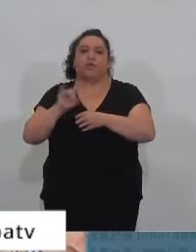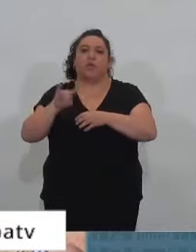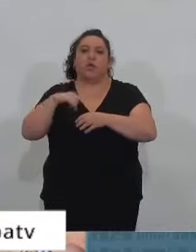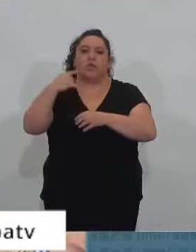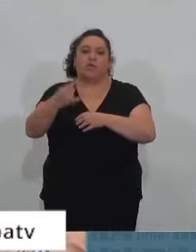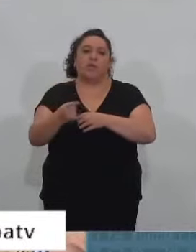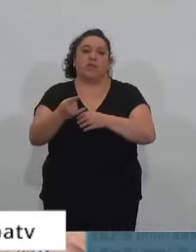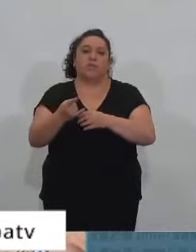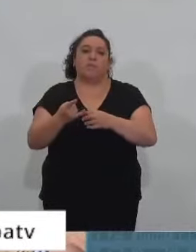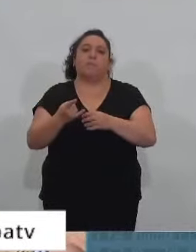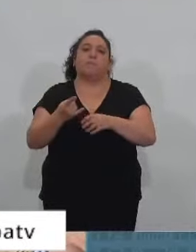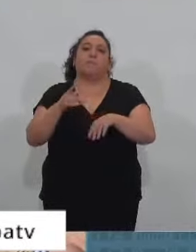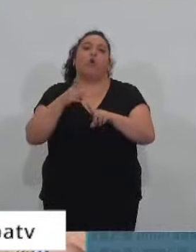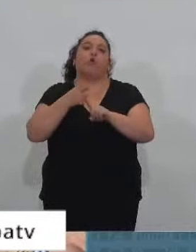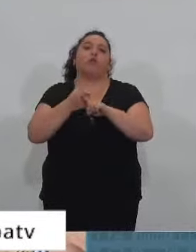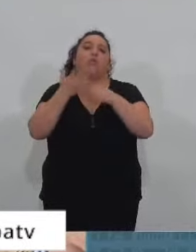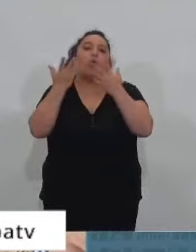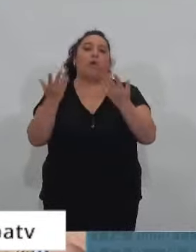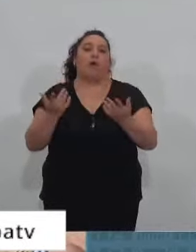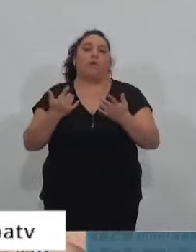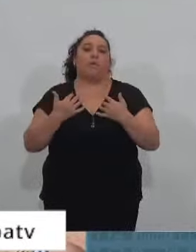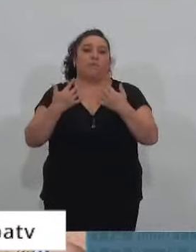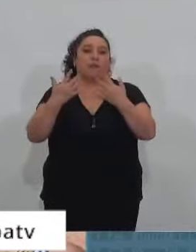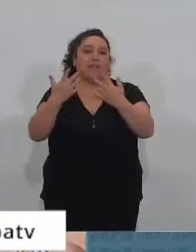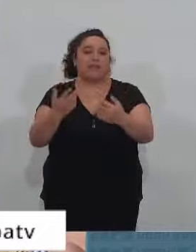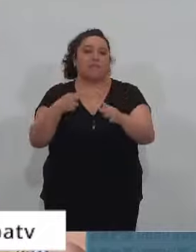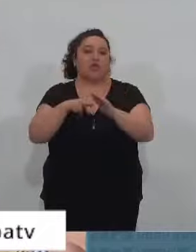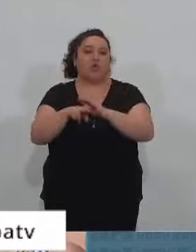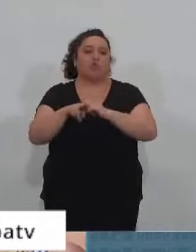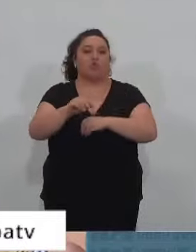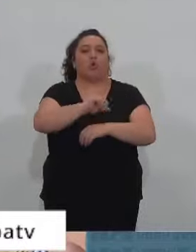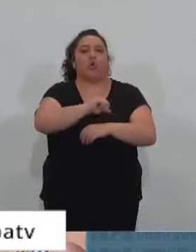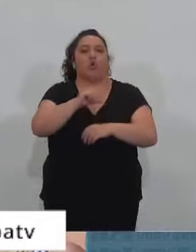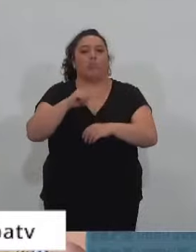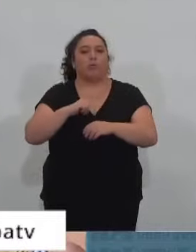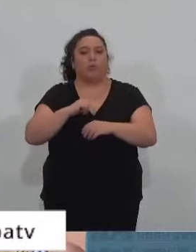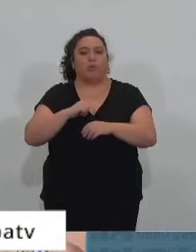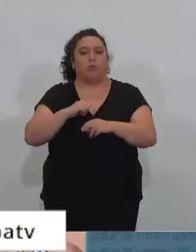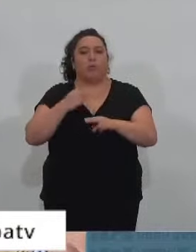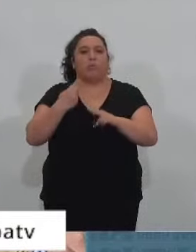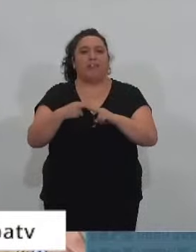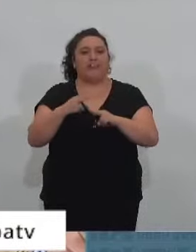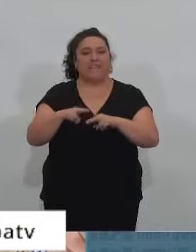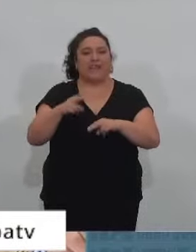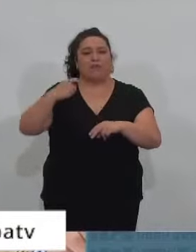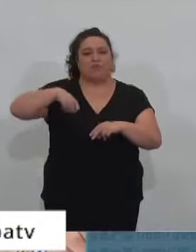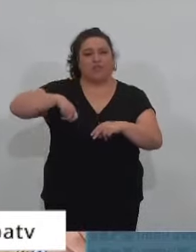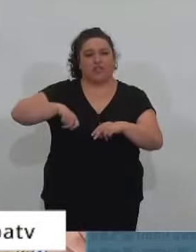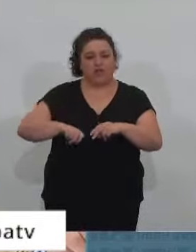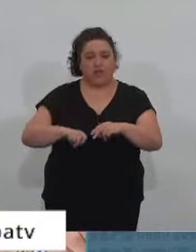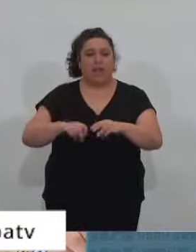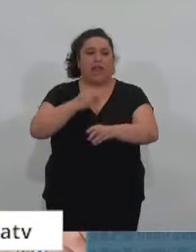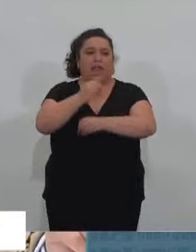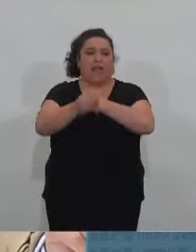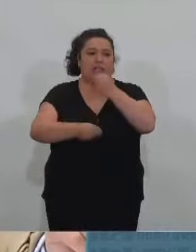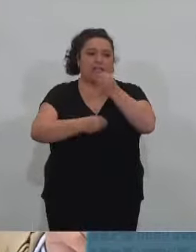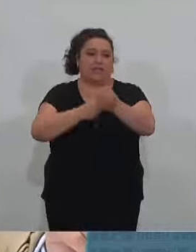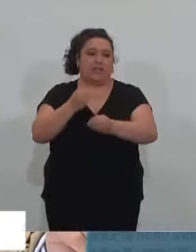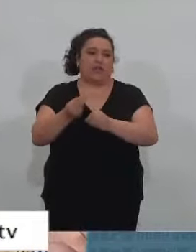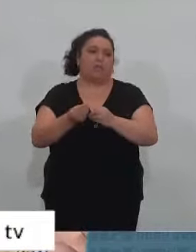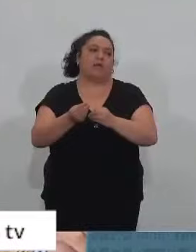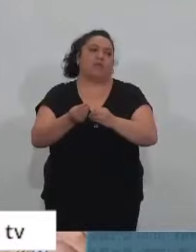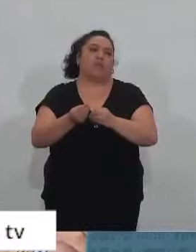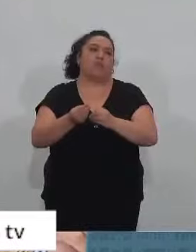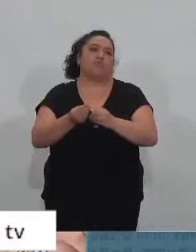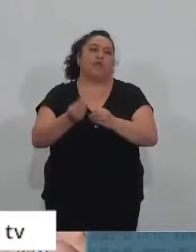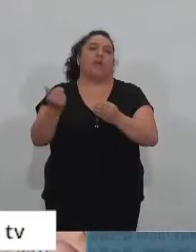esos recursos propios, tanto materiales como personales, y que no supusiera un sobrecoste que alterara el presupuesto anual que teníamos. Esas